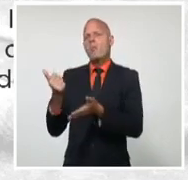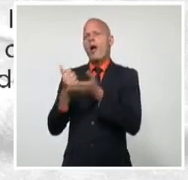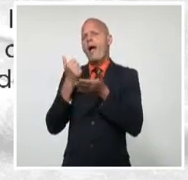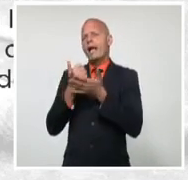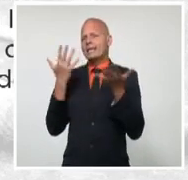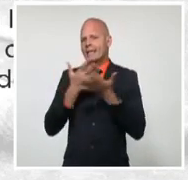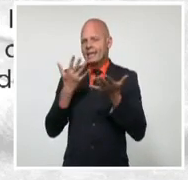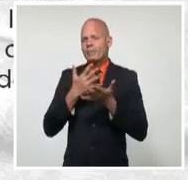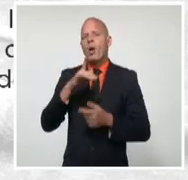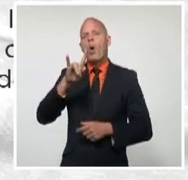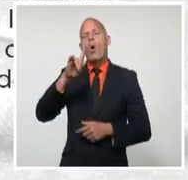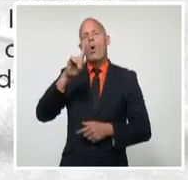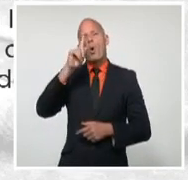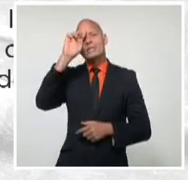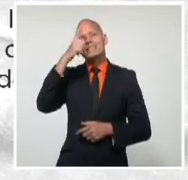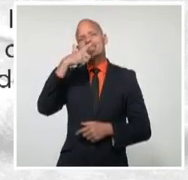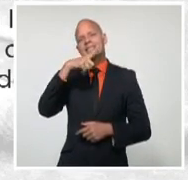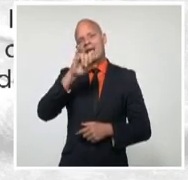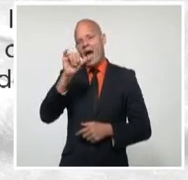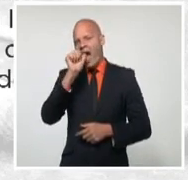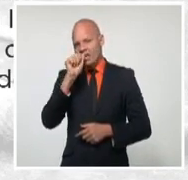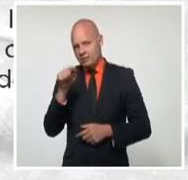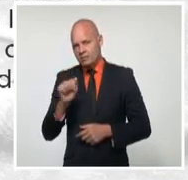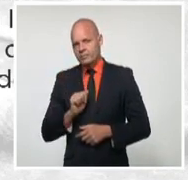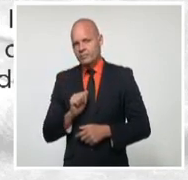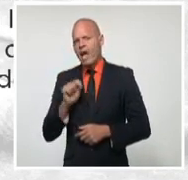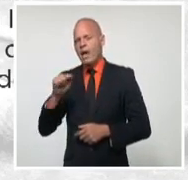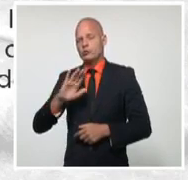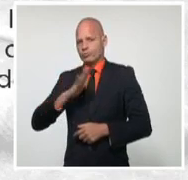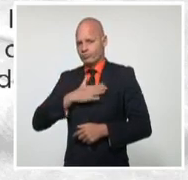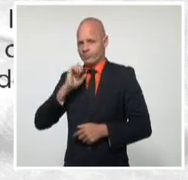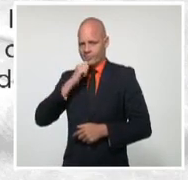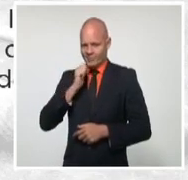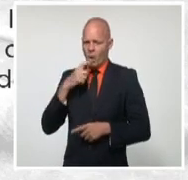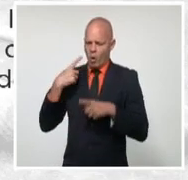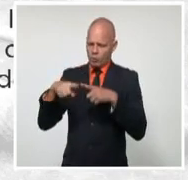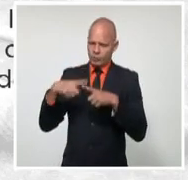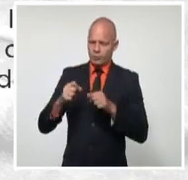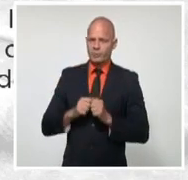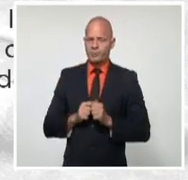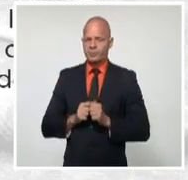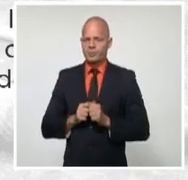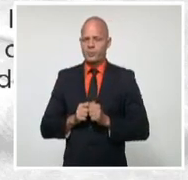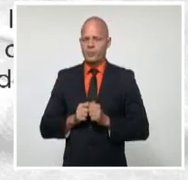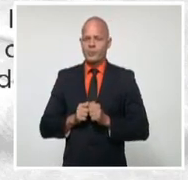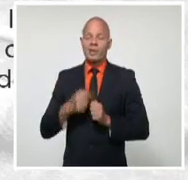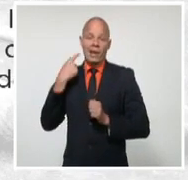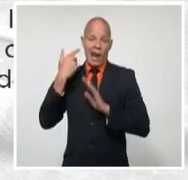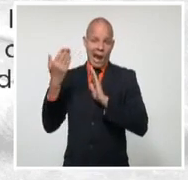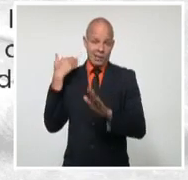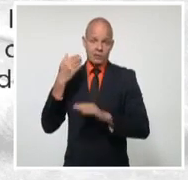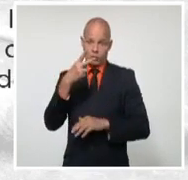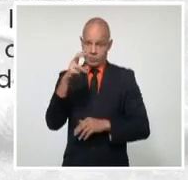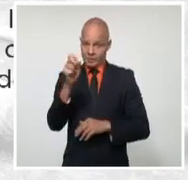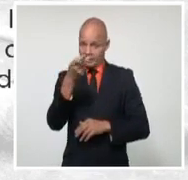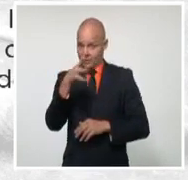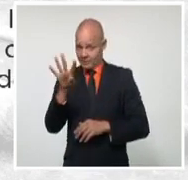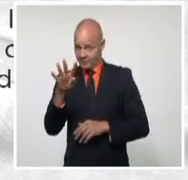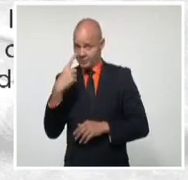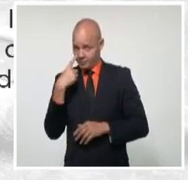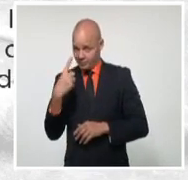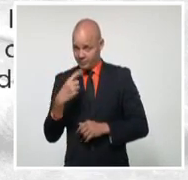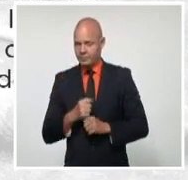financiar el montaje de un show mediático que incluía, miren la historia y miren a ver si se parecen algo a lo que pretenden hacer ahora. Bueno, en el